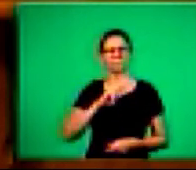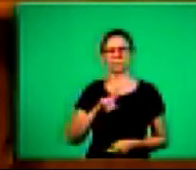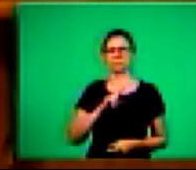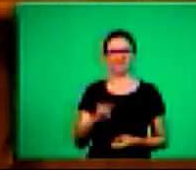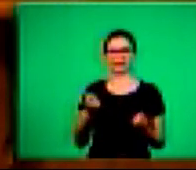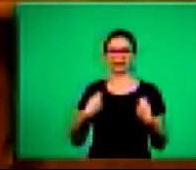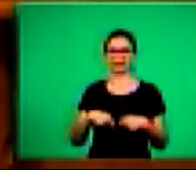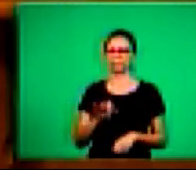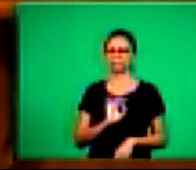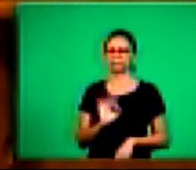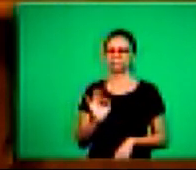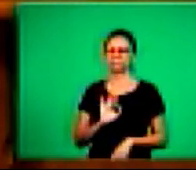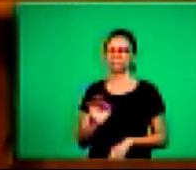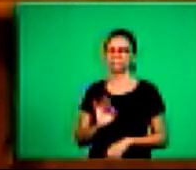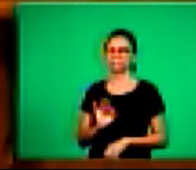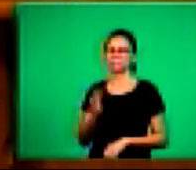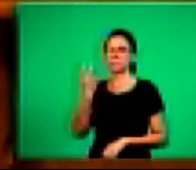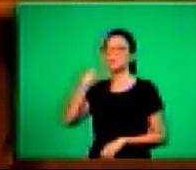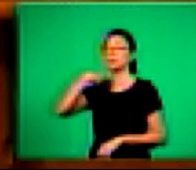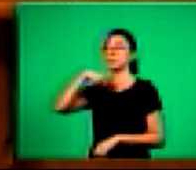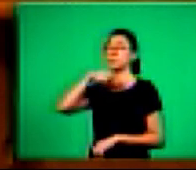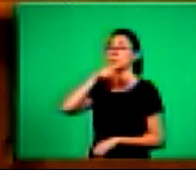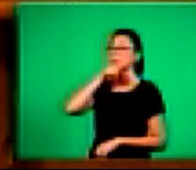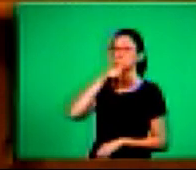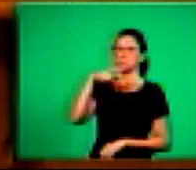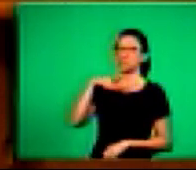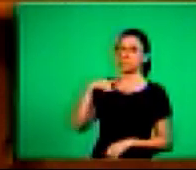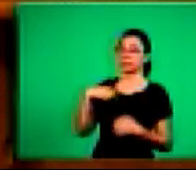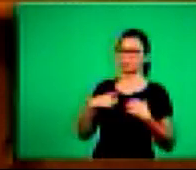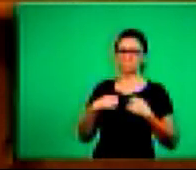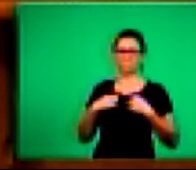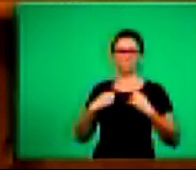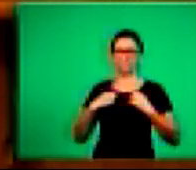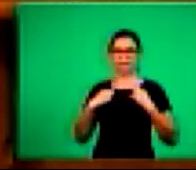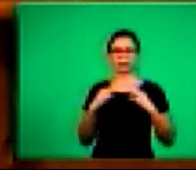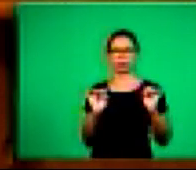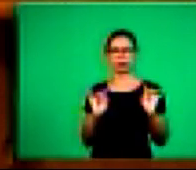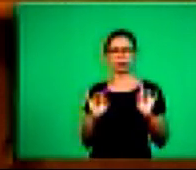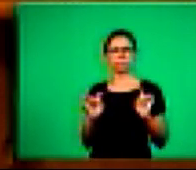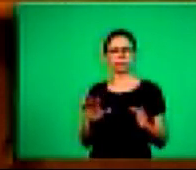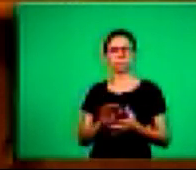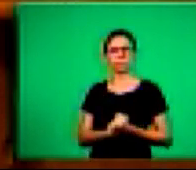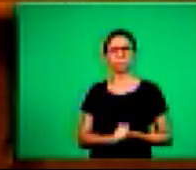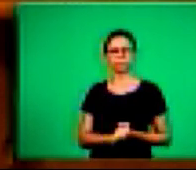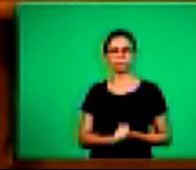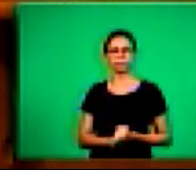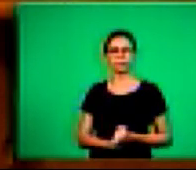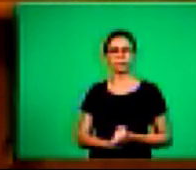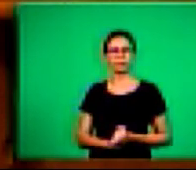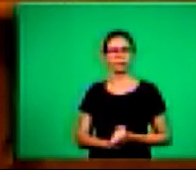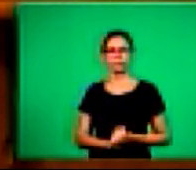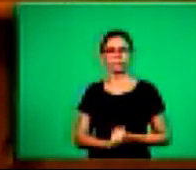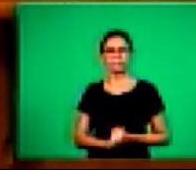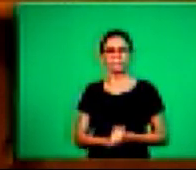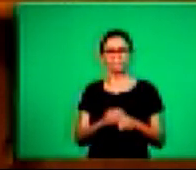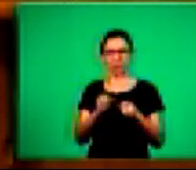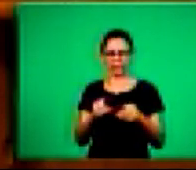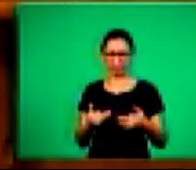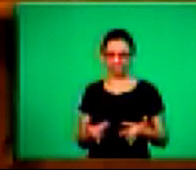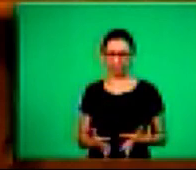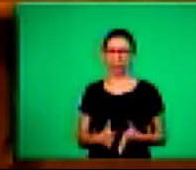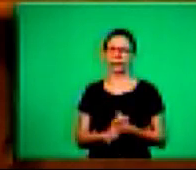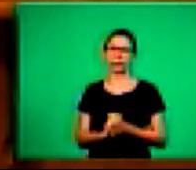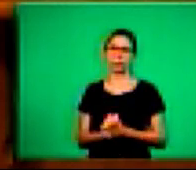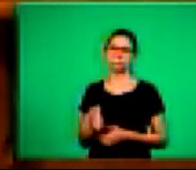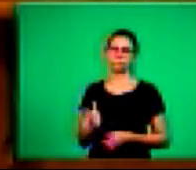no se necesita es el padre te da la vestidura por pero pero que él quería él quería dos cosas que primero